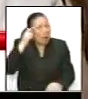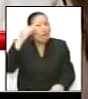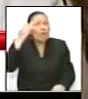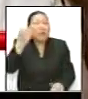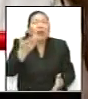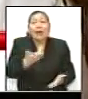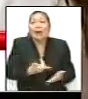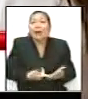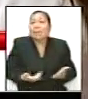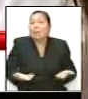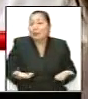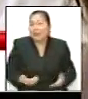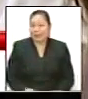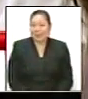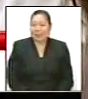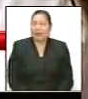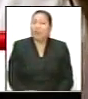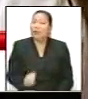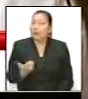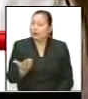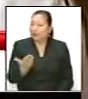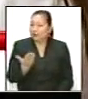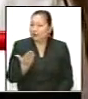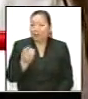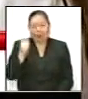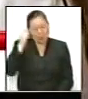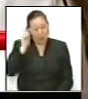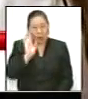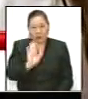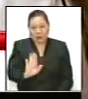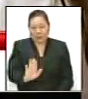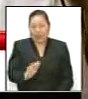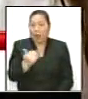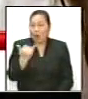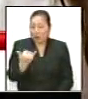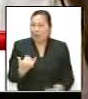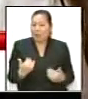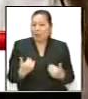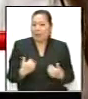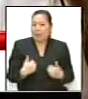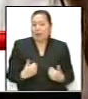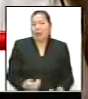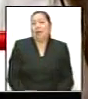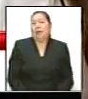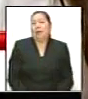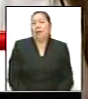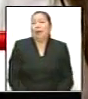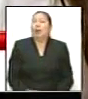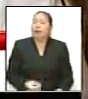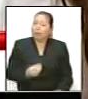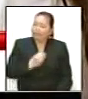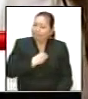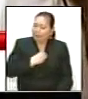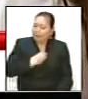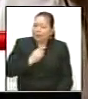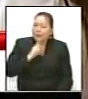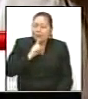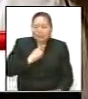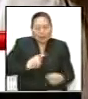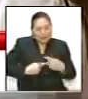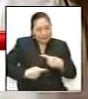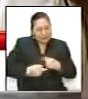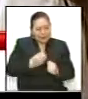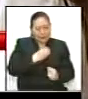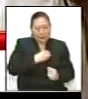Perú. Entonces, nosotros le pedimos al ingeniero Nelson Chuy, que hoy día tiene la oportunidad de reivindicarse con el país, no solamente